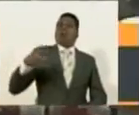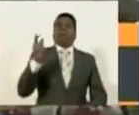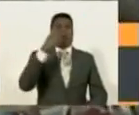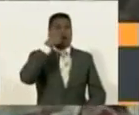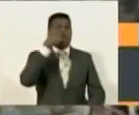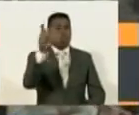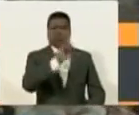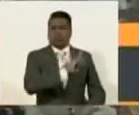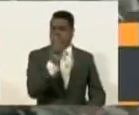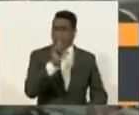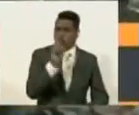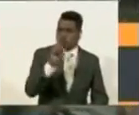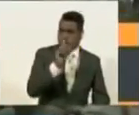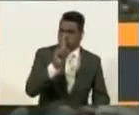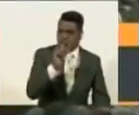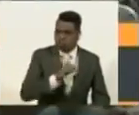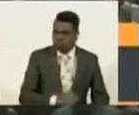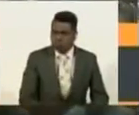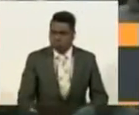no. No.